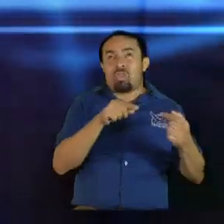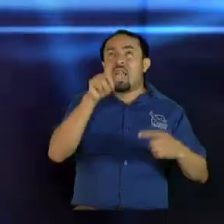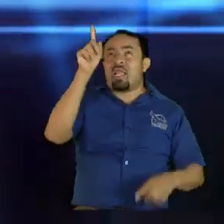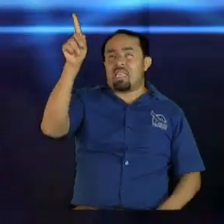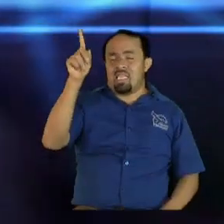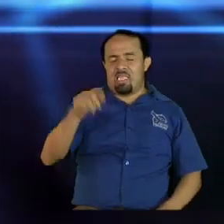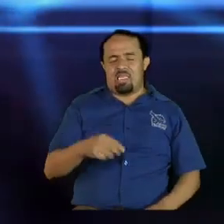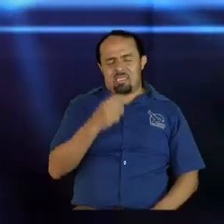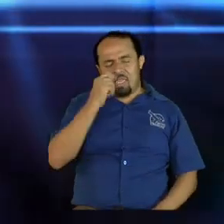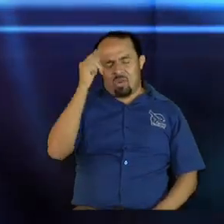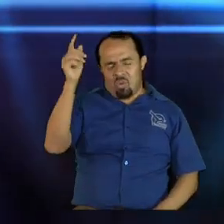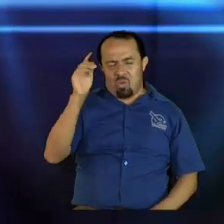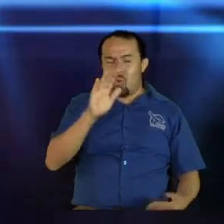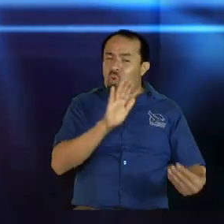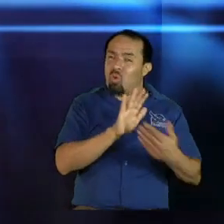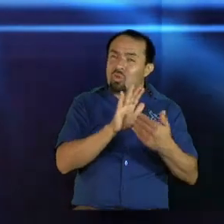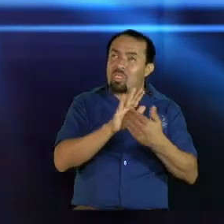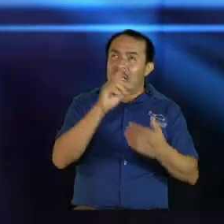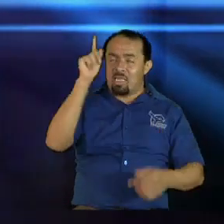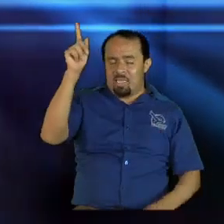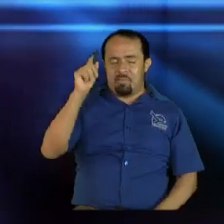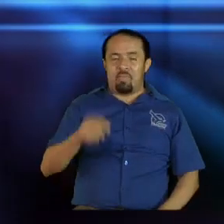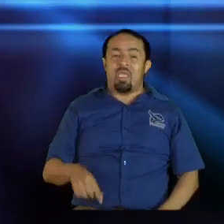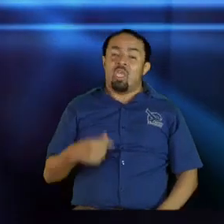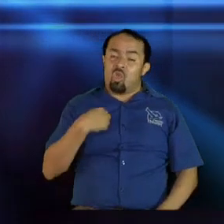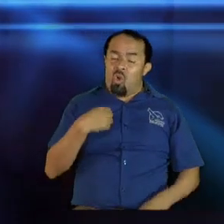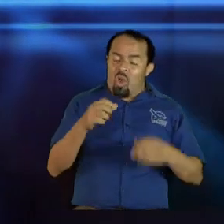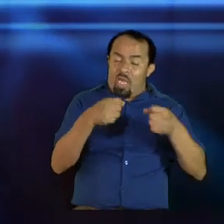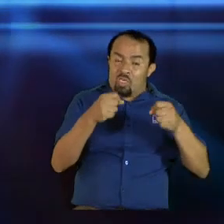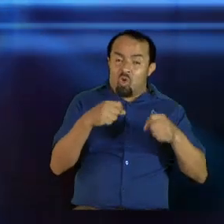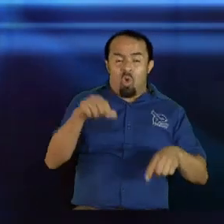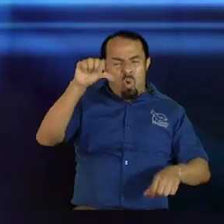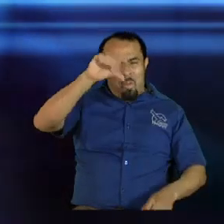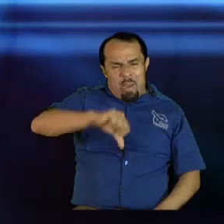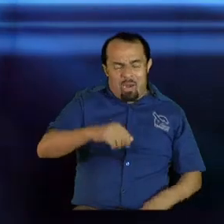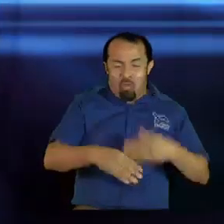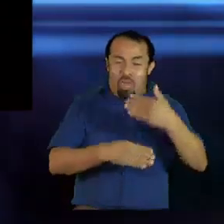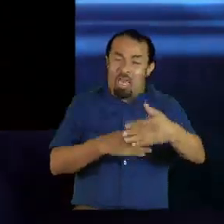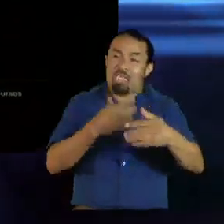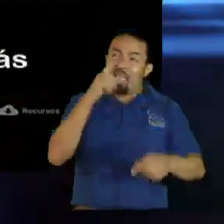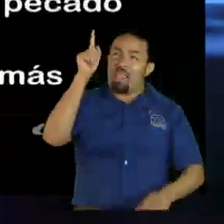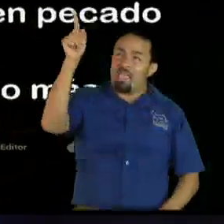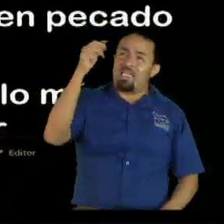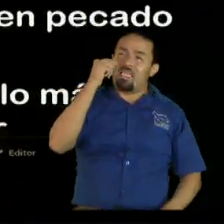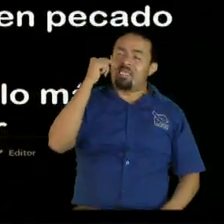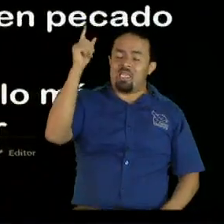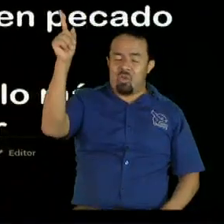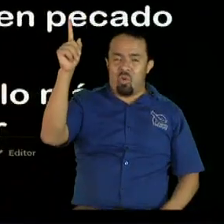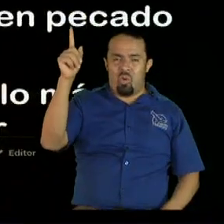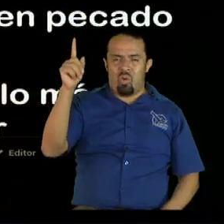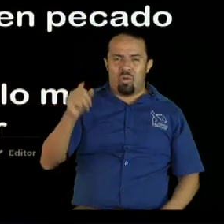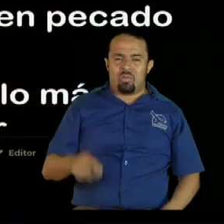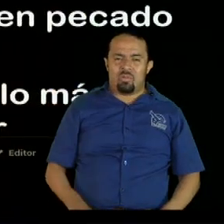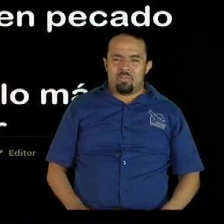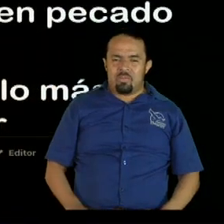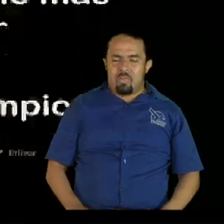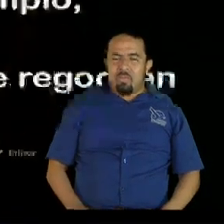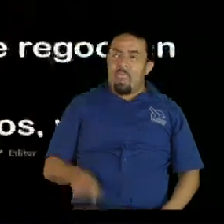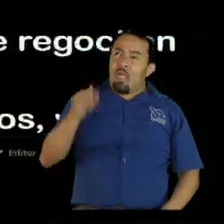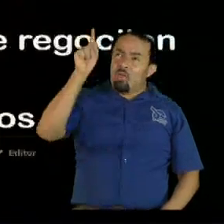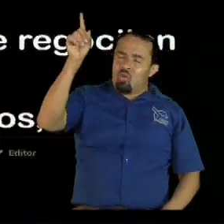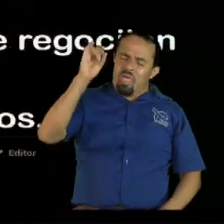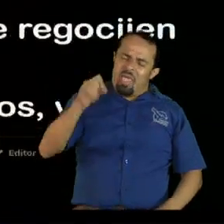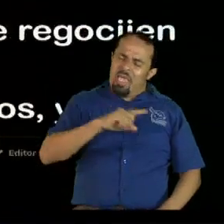Contra ti solo he pecado y he hecho lo malo delante de tus ojos, de manera que eres justo cuando hablas, sin reproche cuando